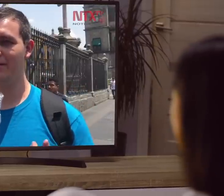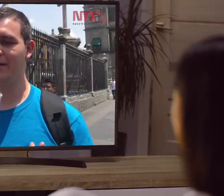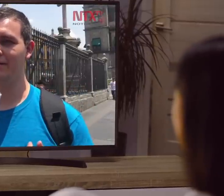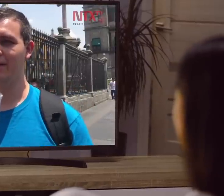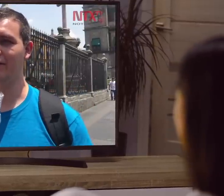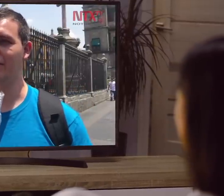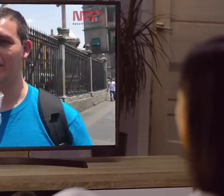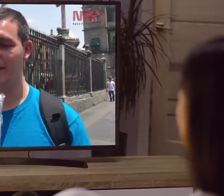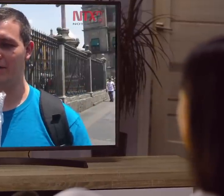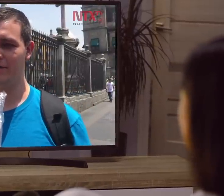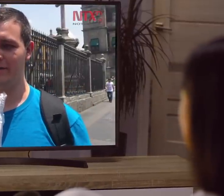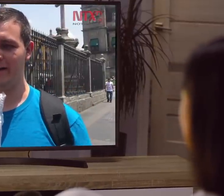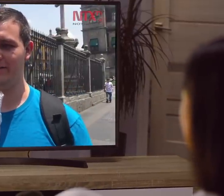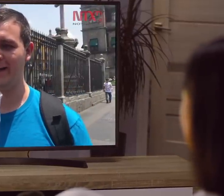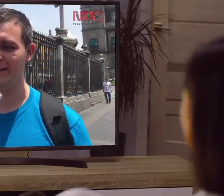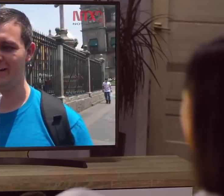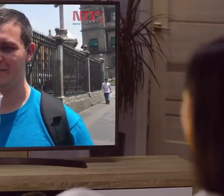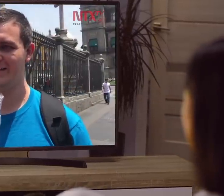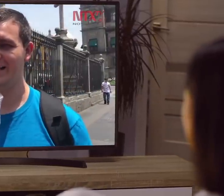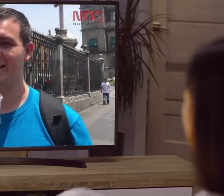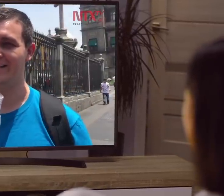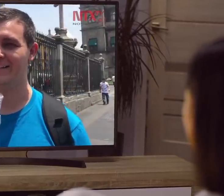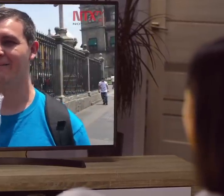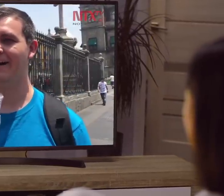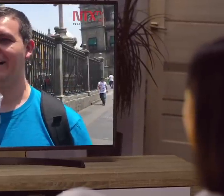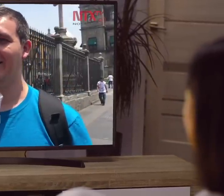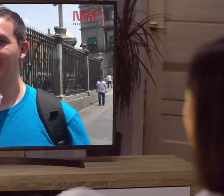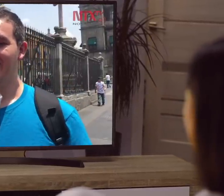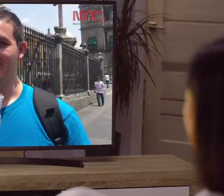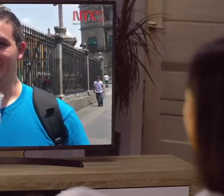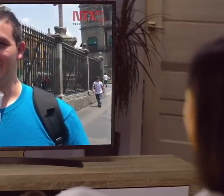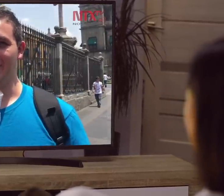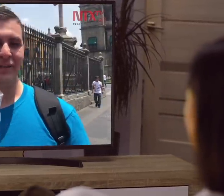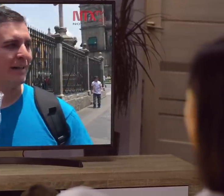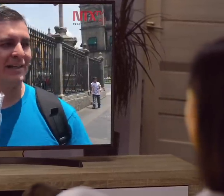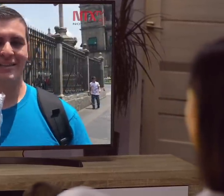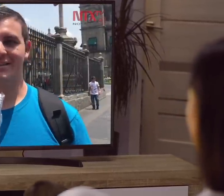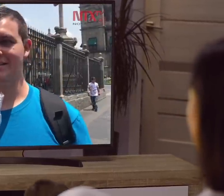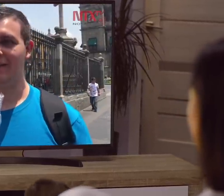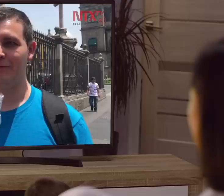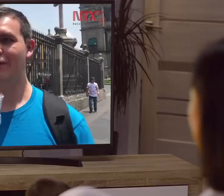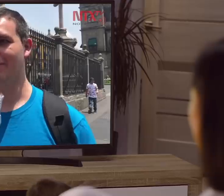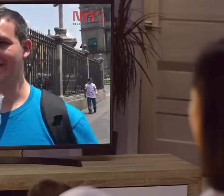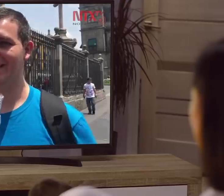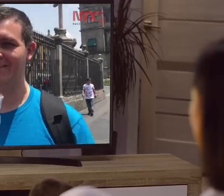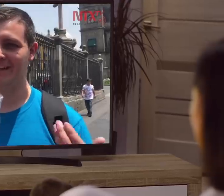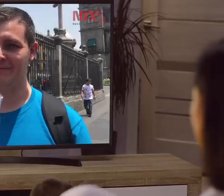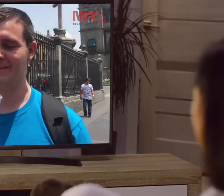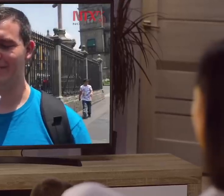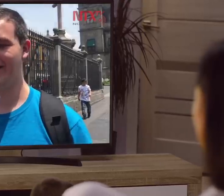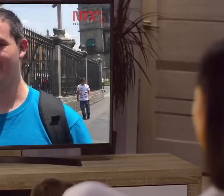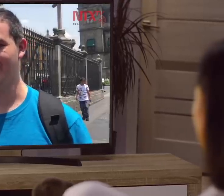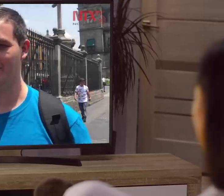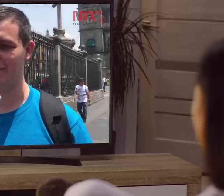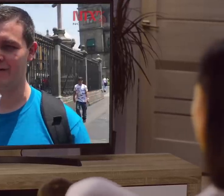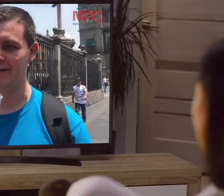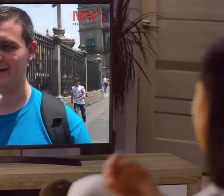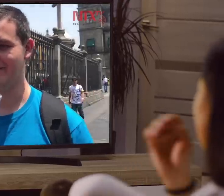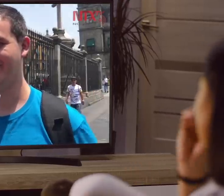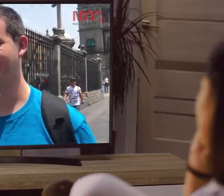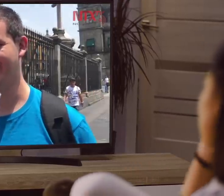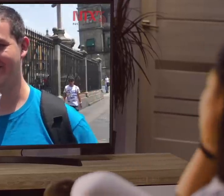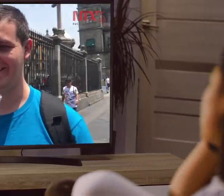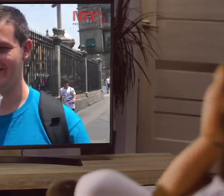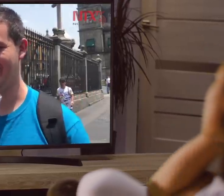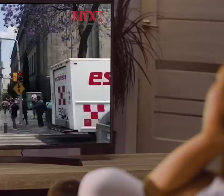yo he notado que cuando cambian el horario de verano, la gente es más agresiva, se ponen más. Bueno, porque se levantan más temprano, les roban una hora